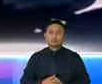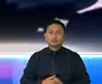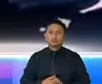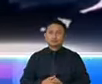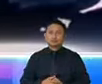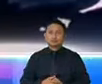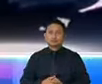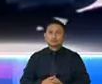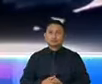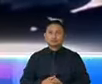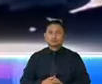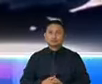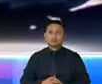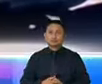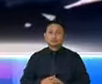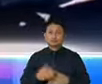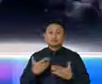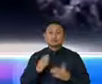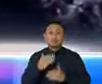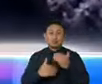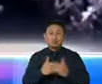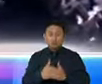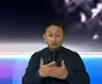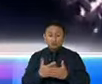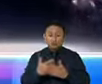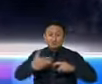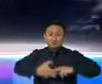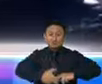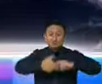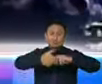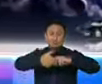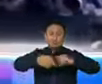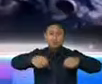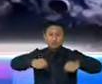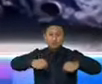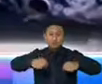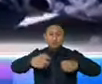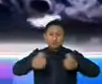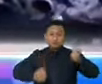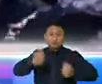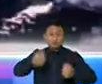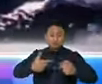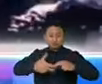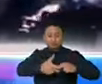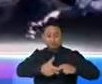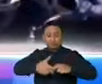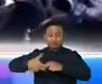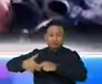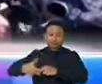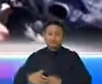Pero después de unas horas y con unas grúas, retiraron la moto y también el tráiler.